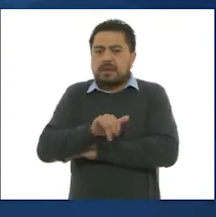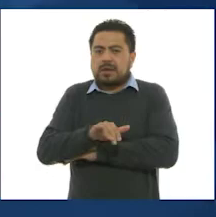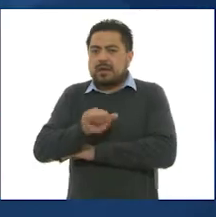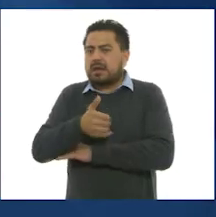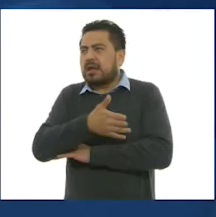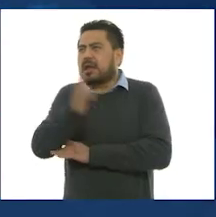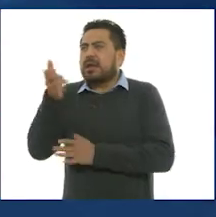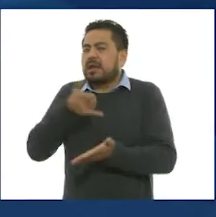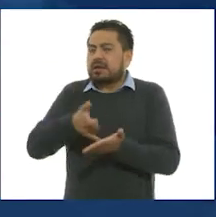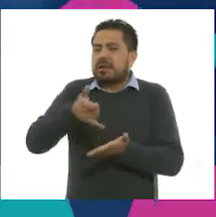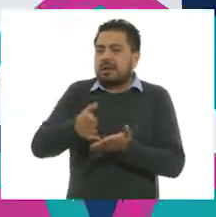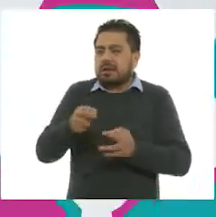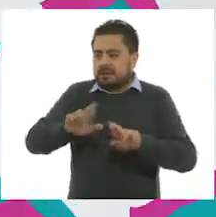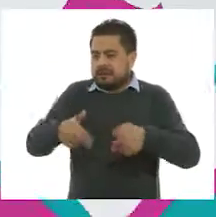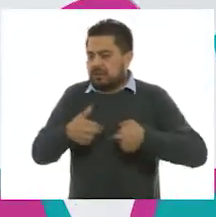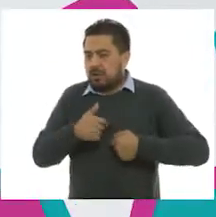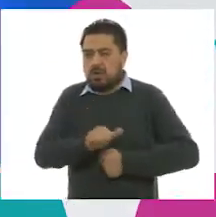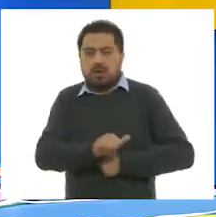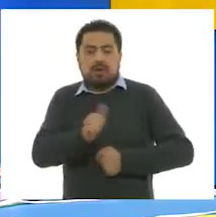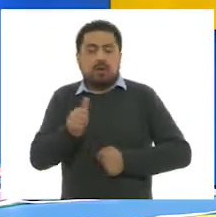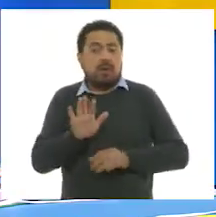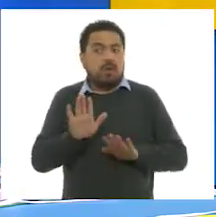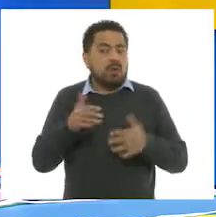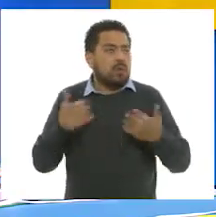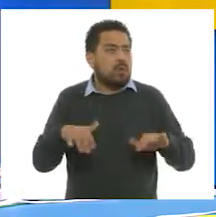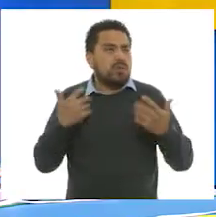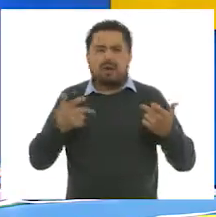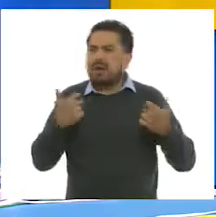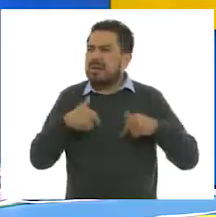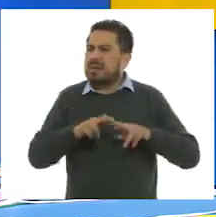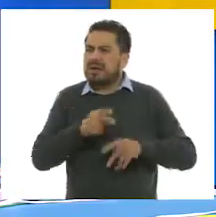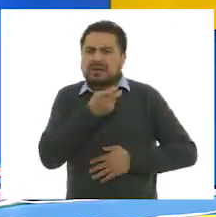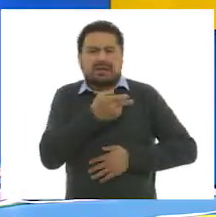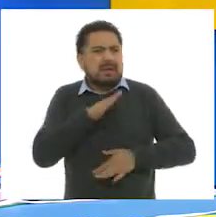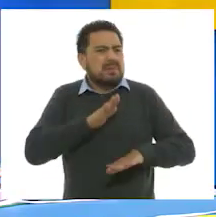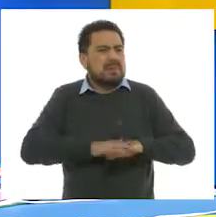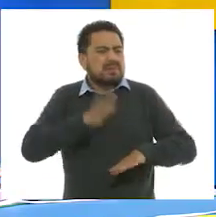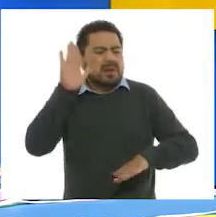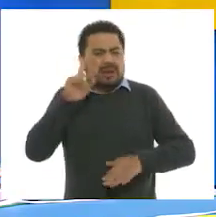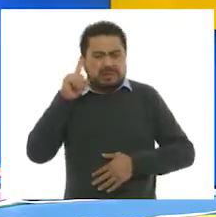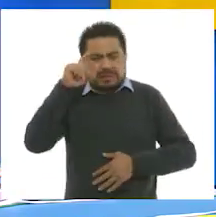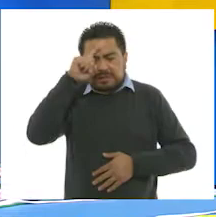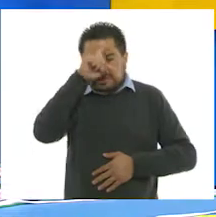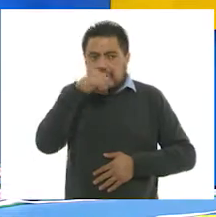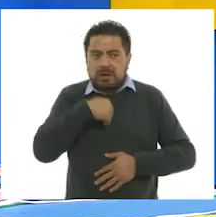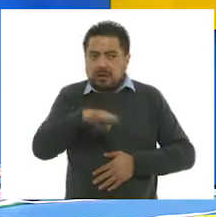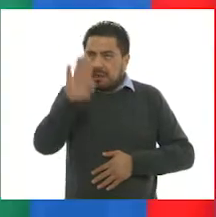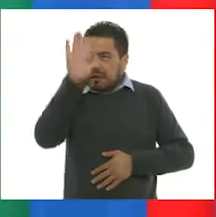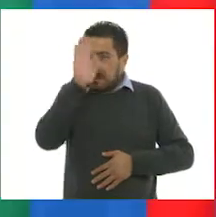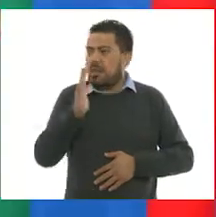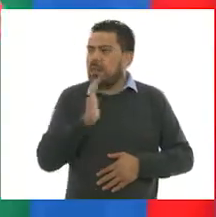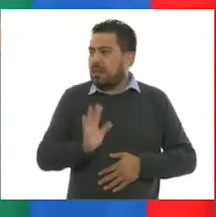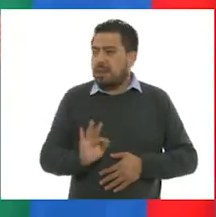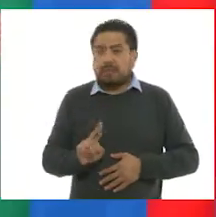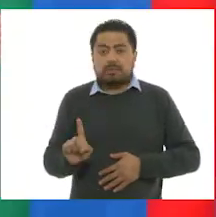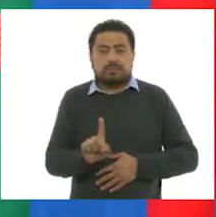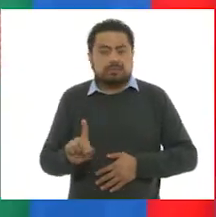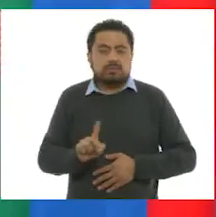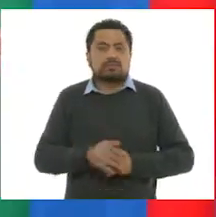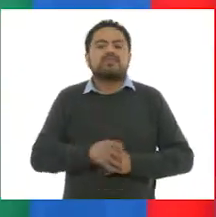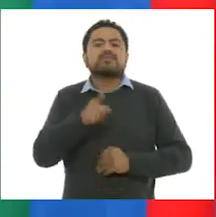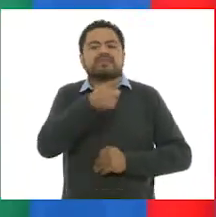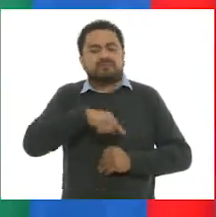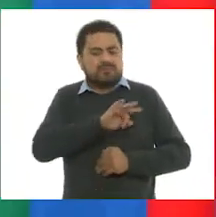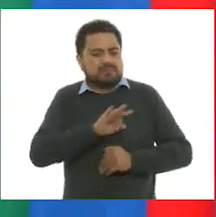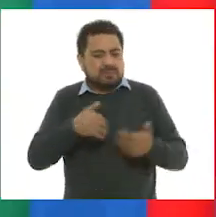campesinos recibían otro. ¡Órale, maestra! Esto se está poniendo más complejo de lo que pensaba. Para que